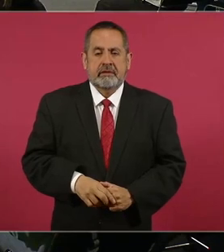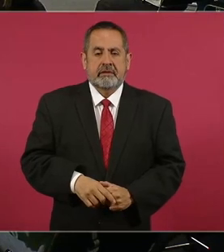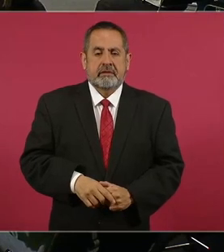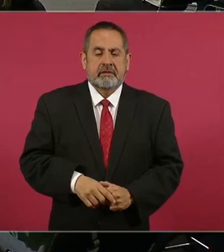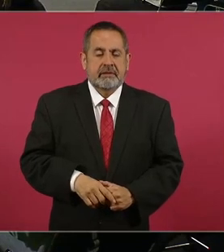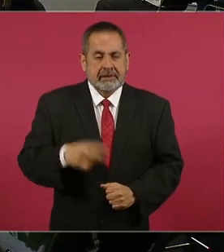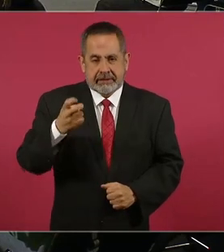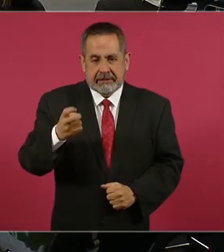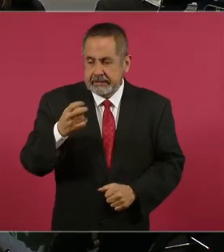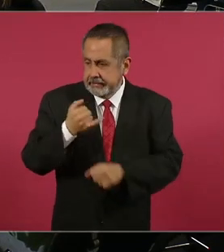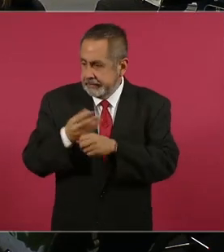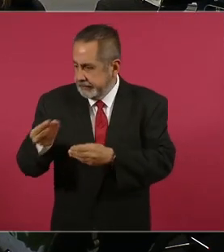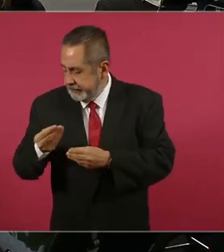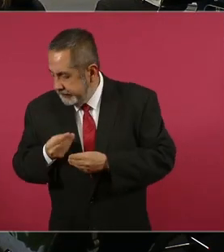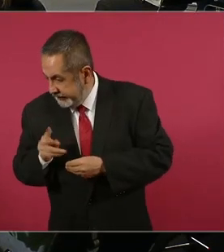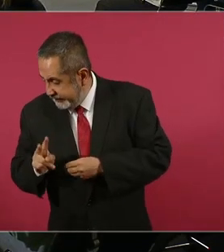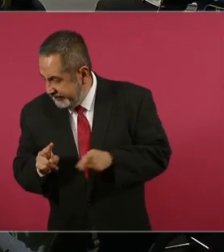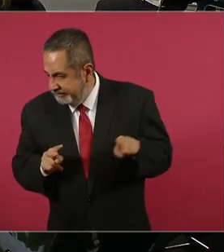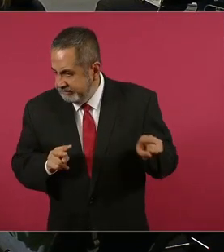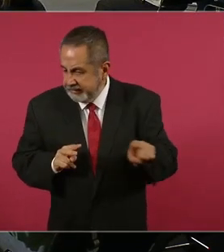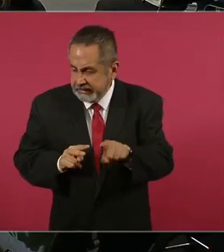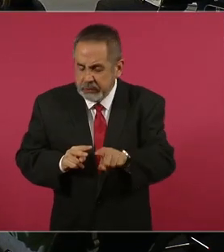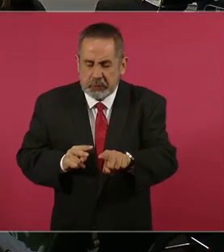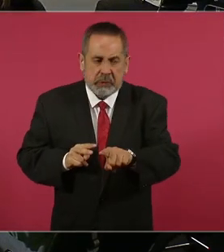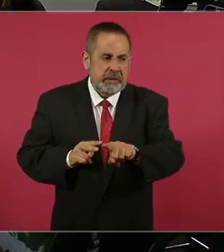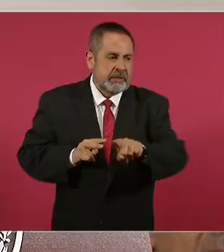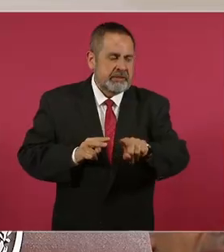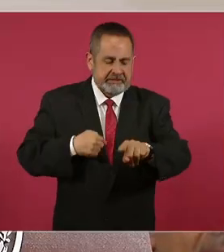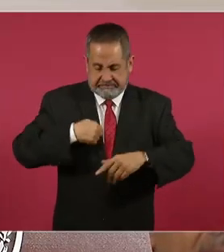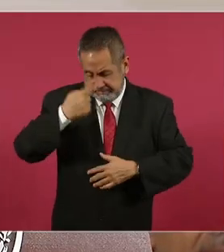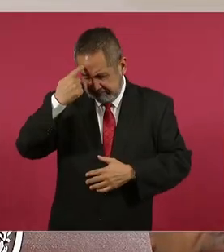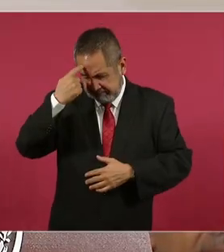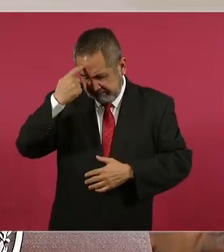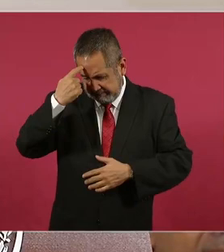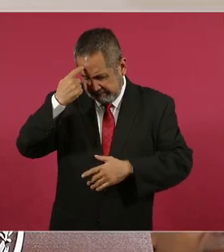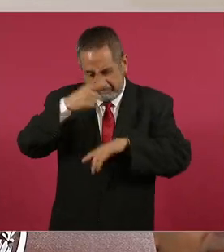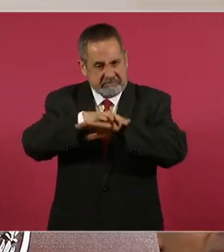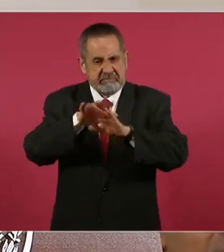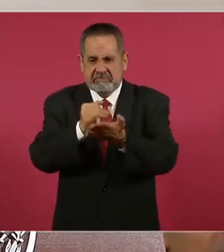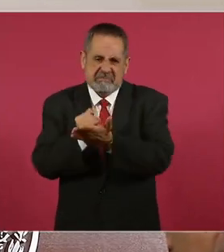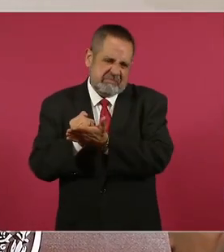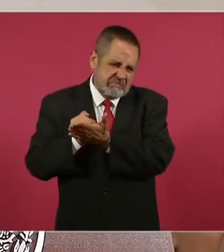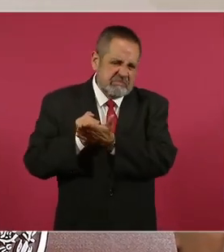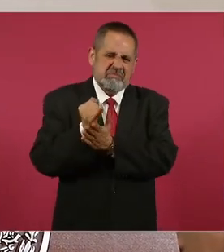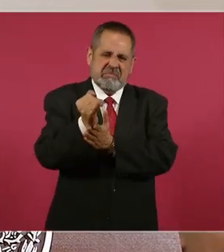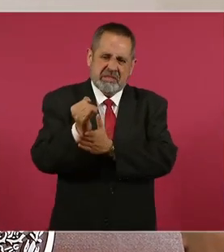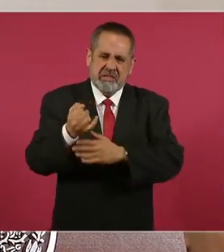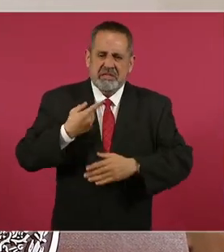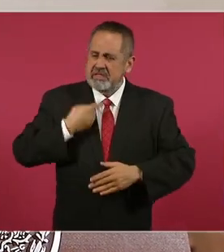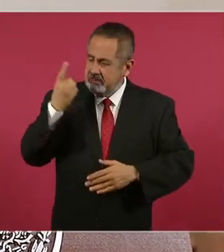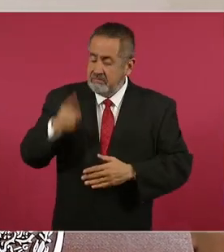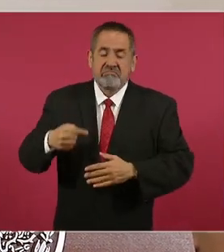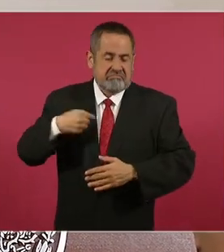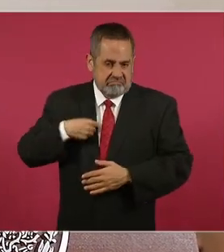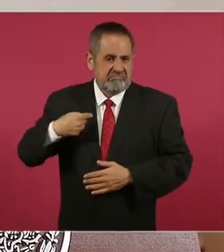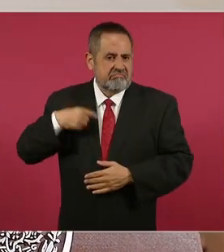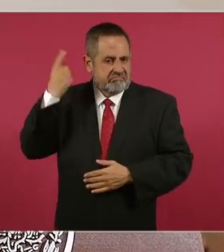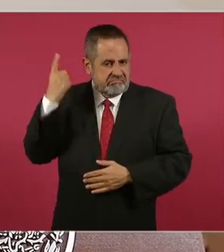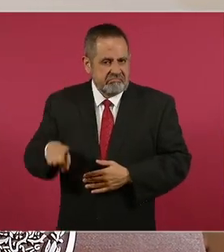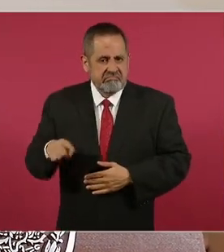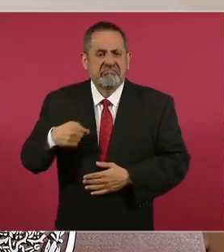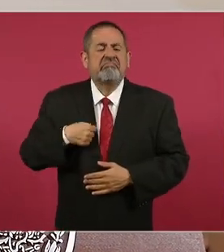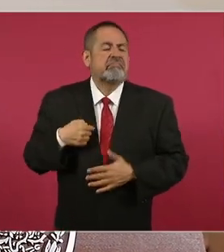Teníamos esa información. Por eso tomé la decisión de